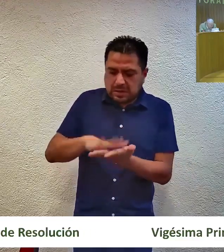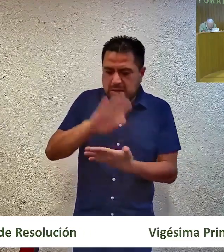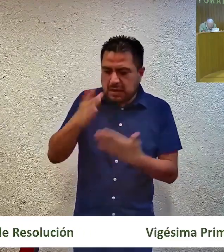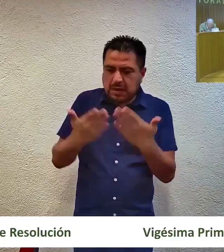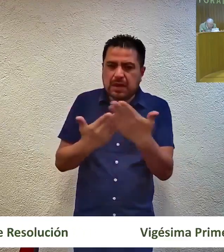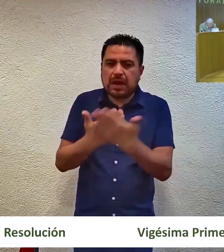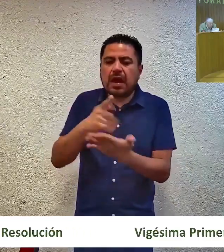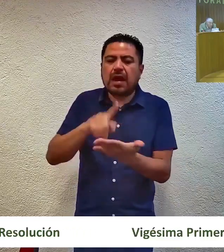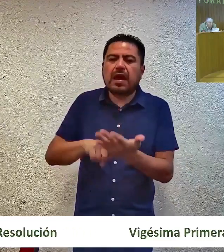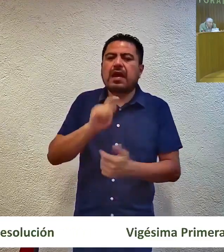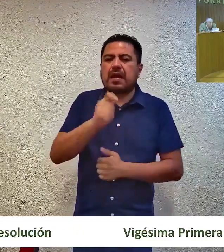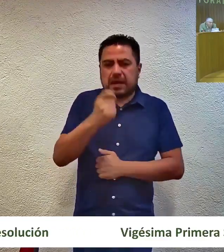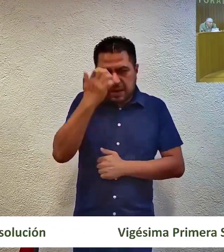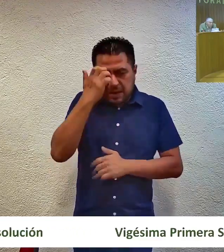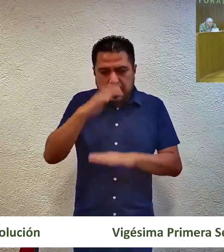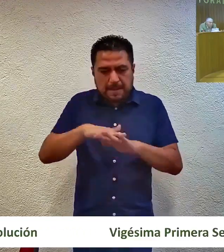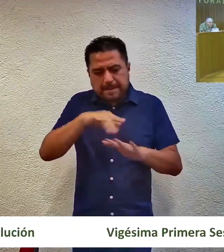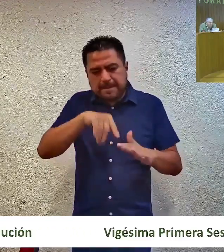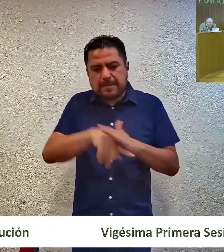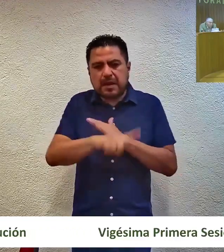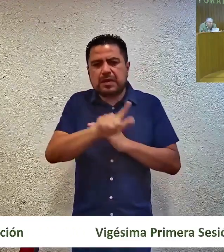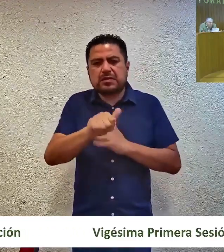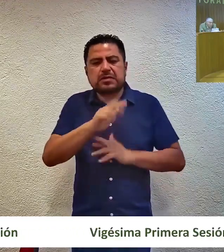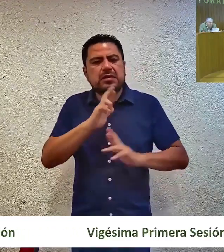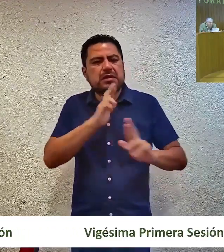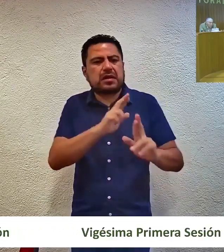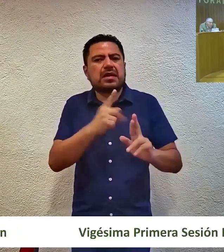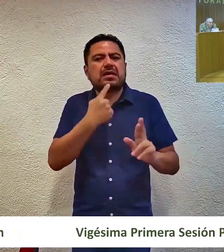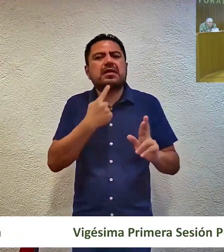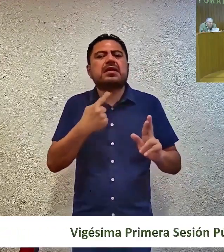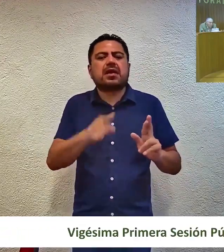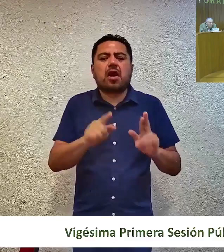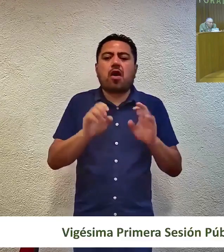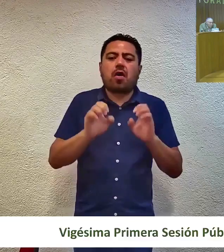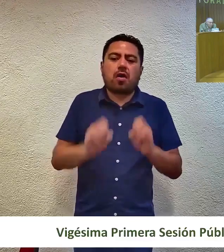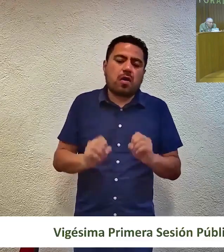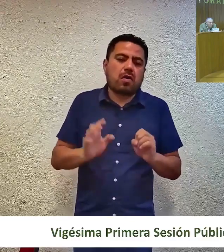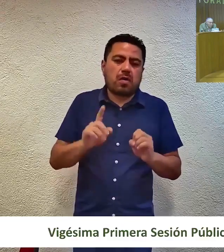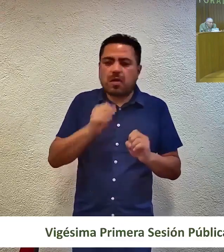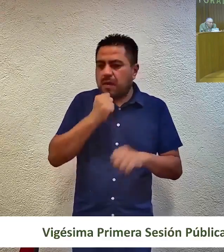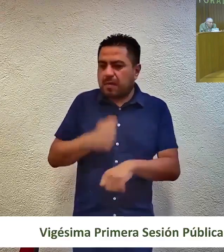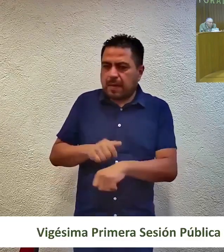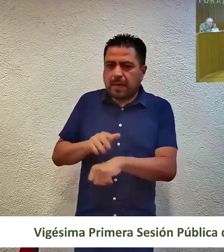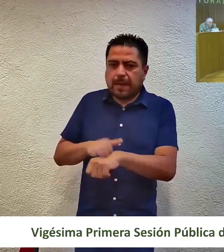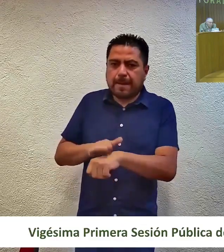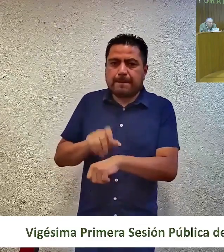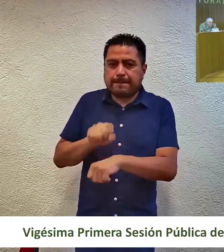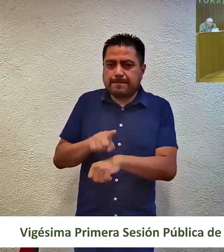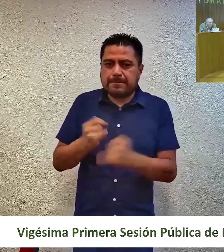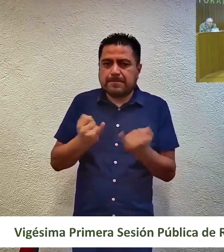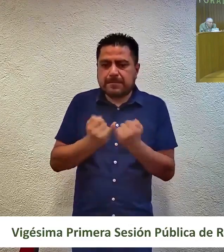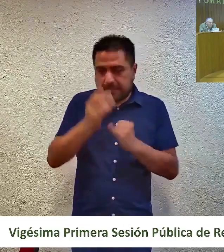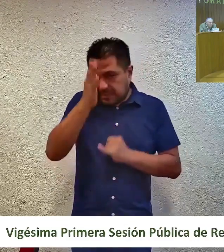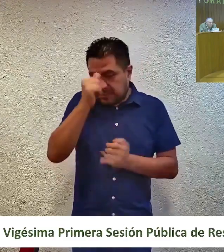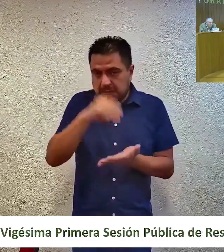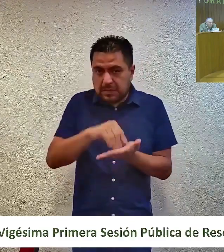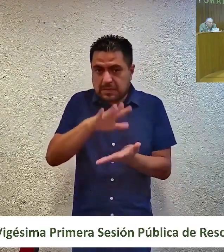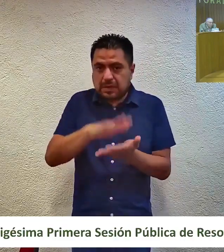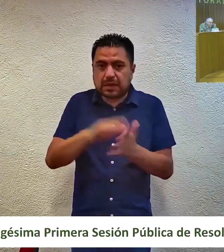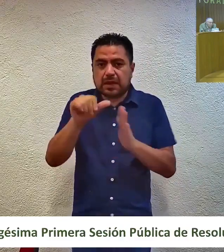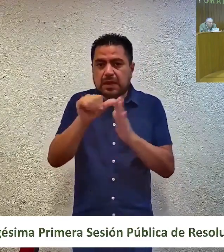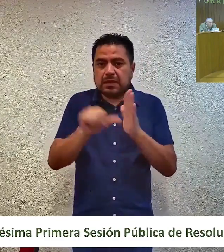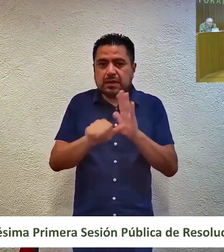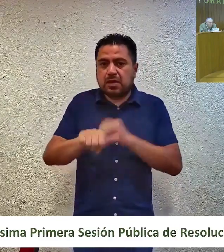aquel en que se tenga conocimiento del acto o resolución impugnada o de que el mismo se hubiera notificado. Ello de acuerdo con lo dispuesto por el